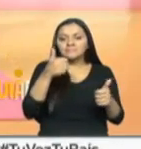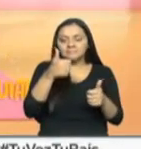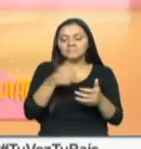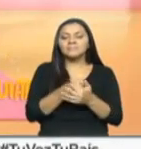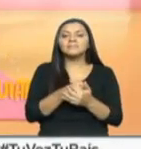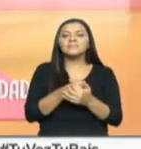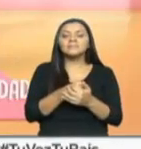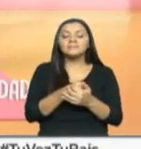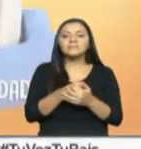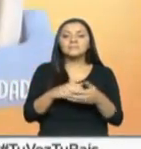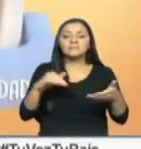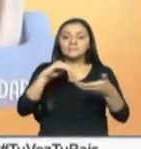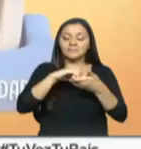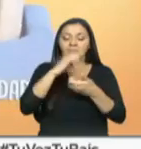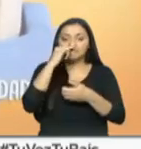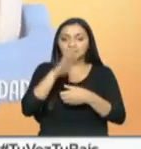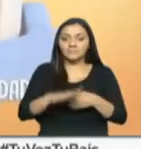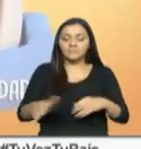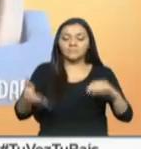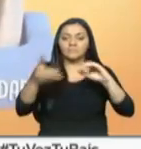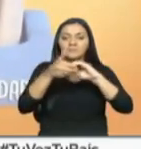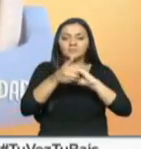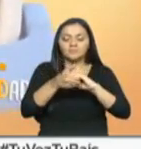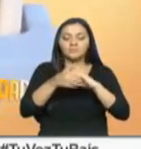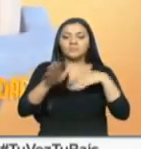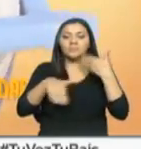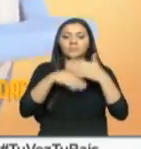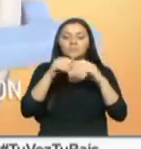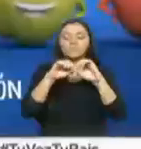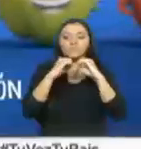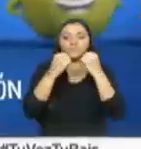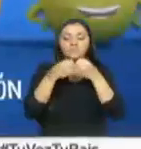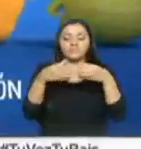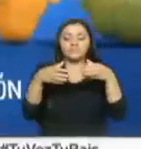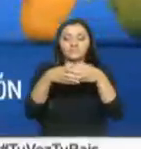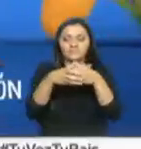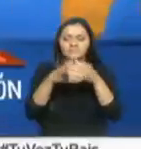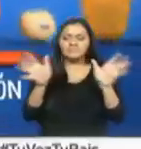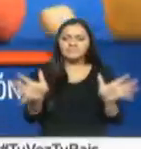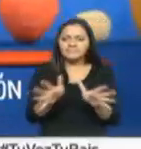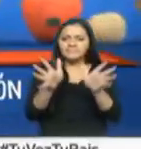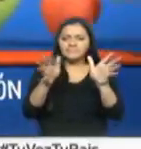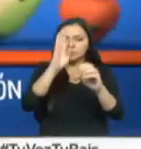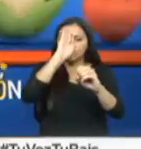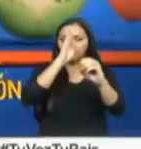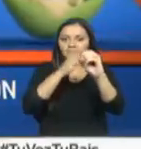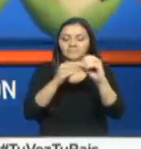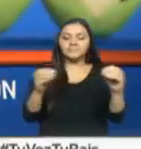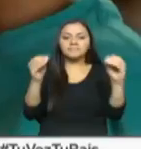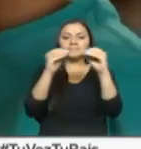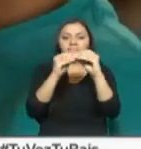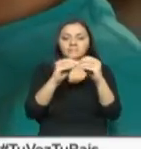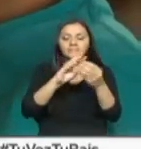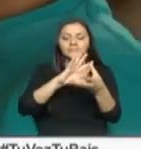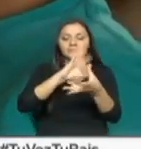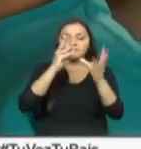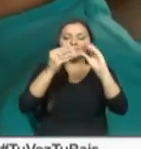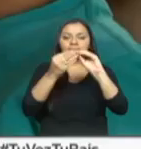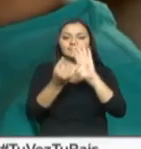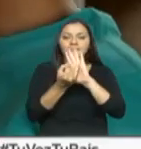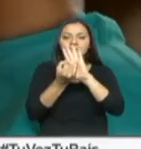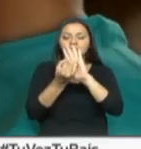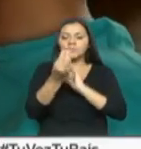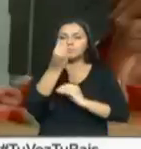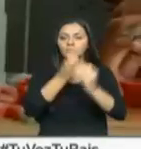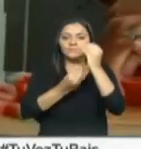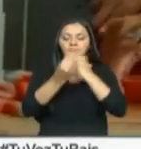Niños Saludables se ha consolidado como un movimiento social que busca fomentar el conocimiento y la revalorización de la identidad alimentaria